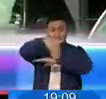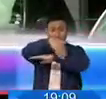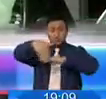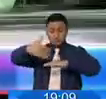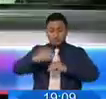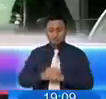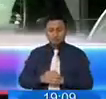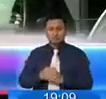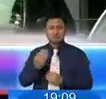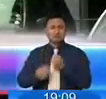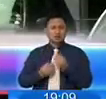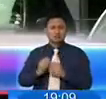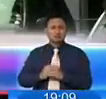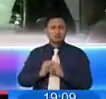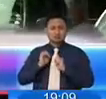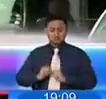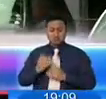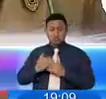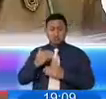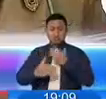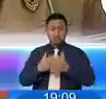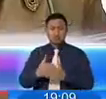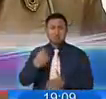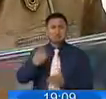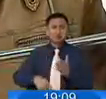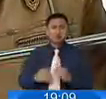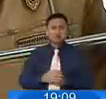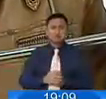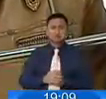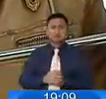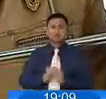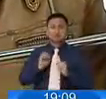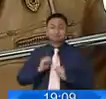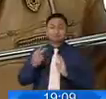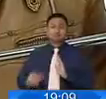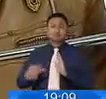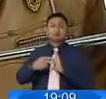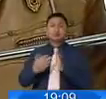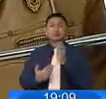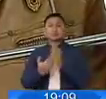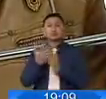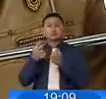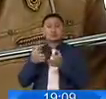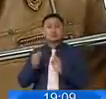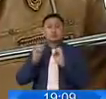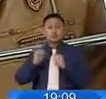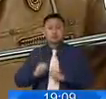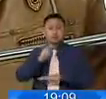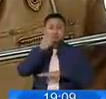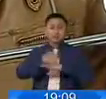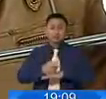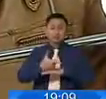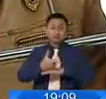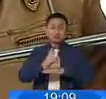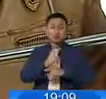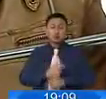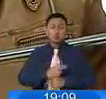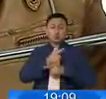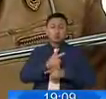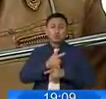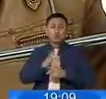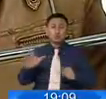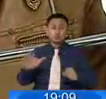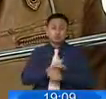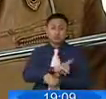detalló los pasos a seguir desde esta institución. Y ante ello, activará medidas que promuevan la obligación estatal de protección integral